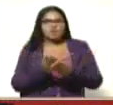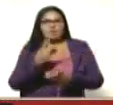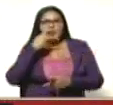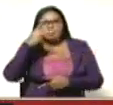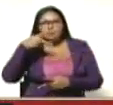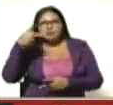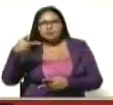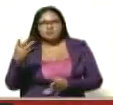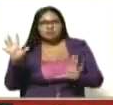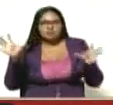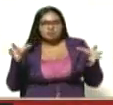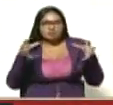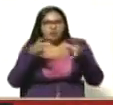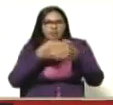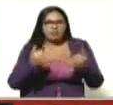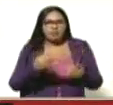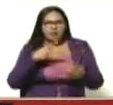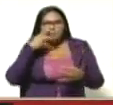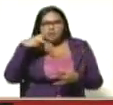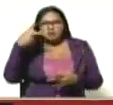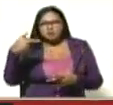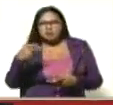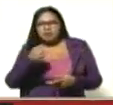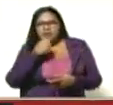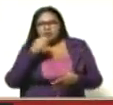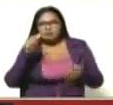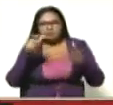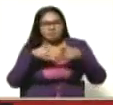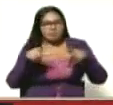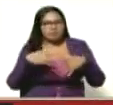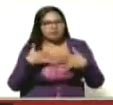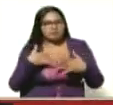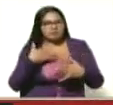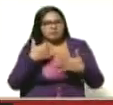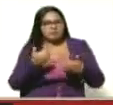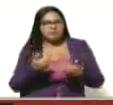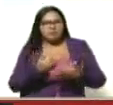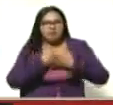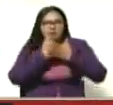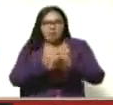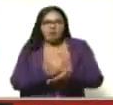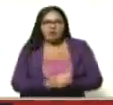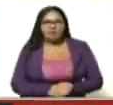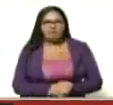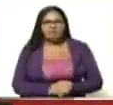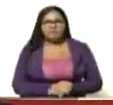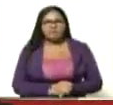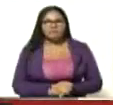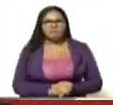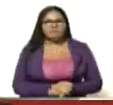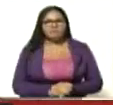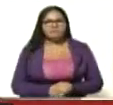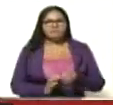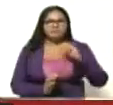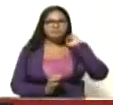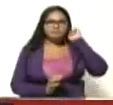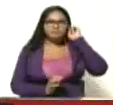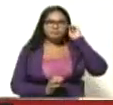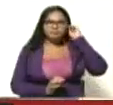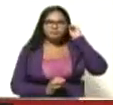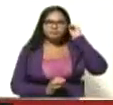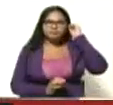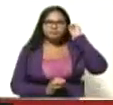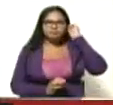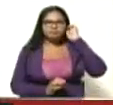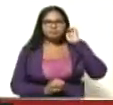aglutina tanta poesía, tanto ambiente de armonía y de hermandad y de solidaridad entre todos? Bueno, el hecho de que haya en el